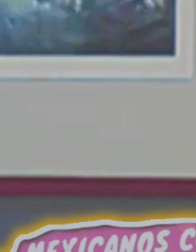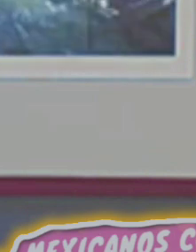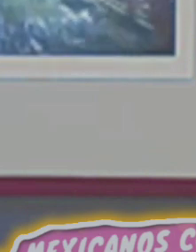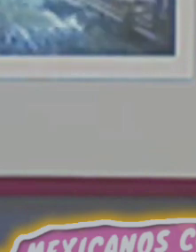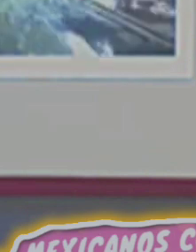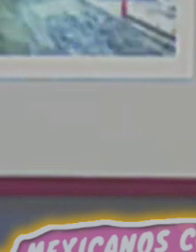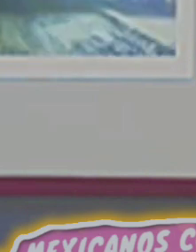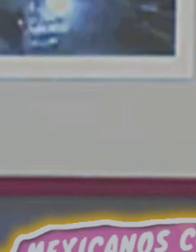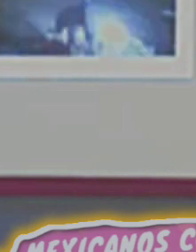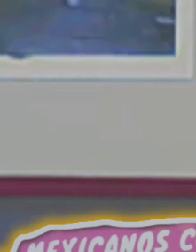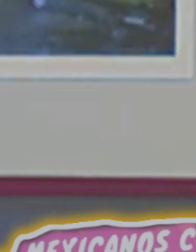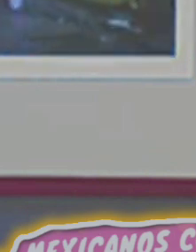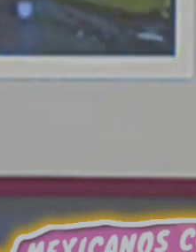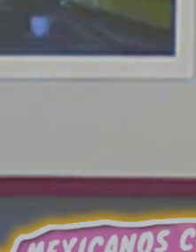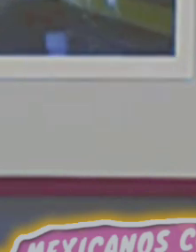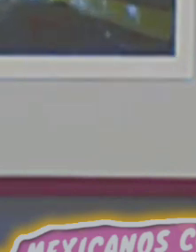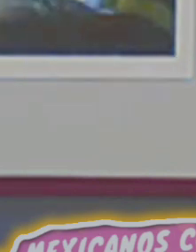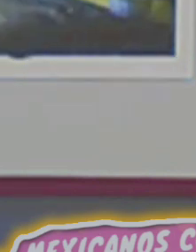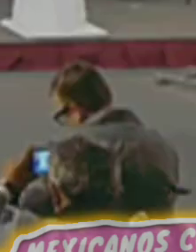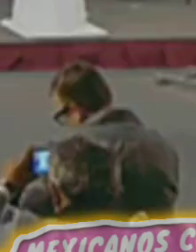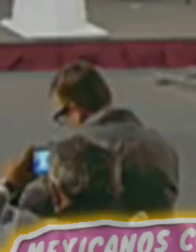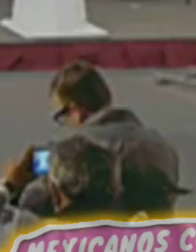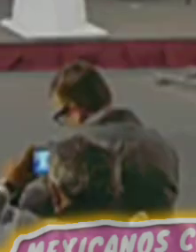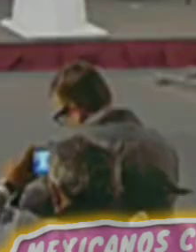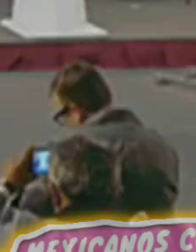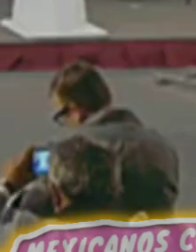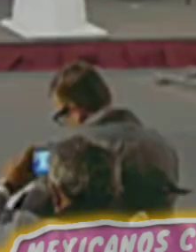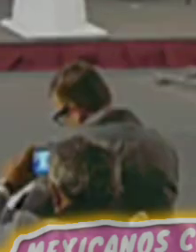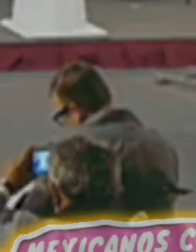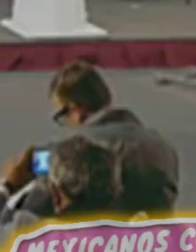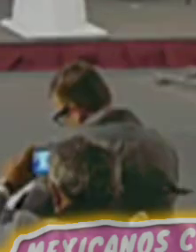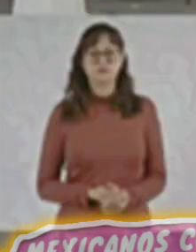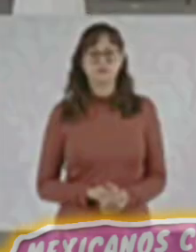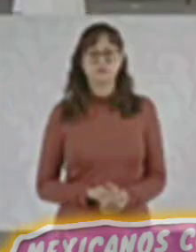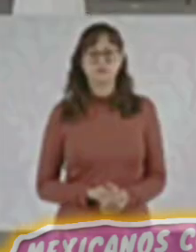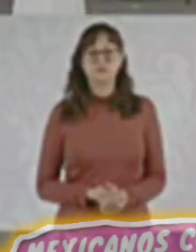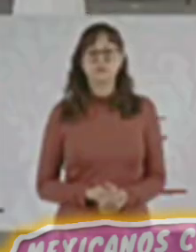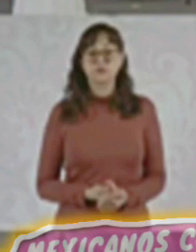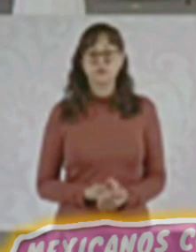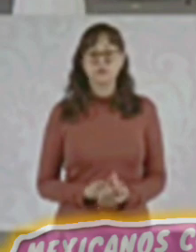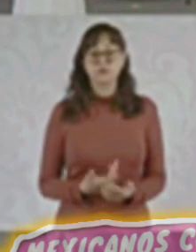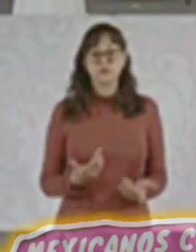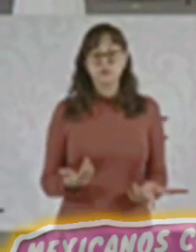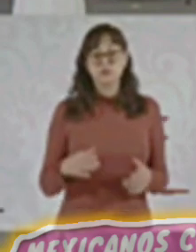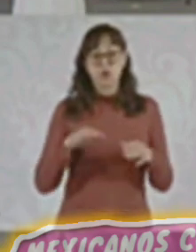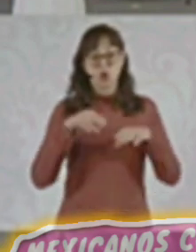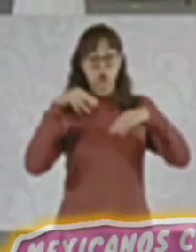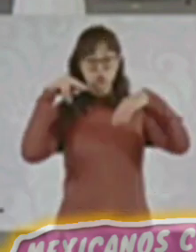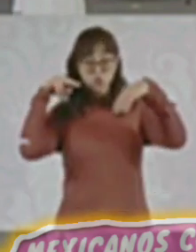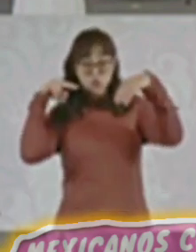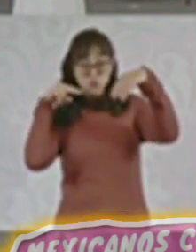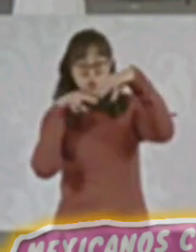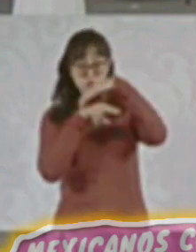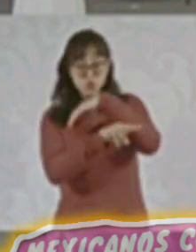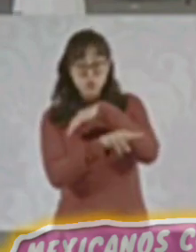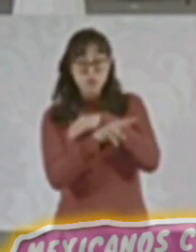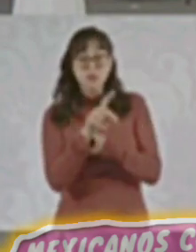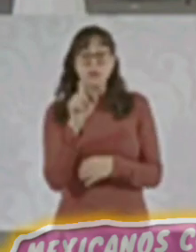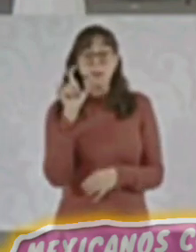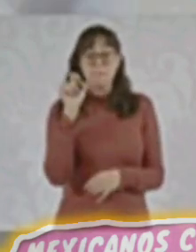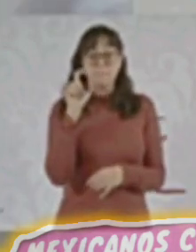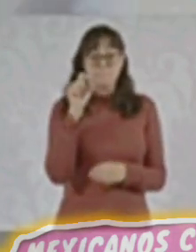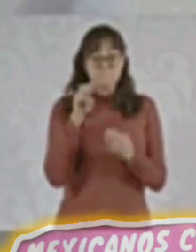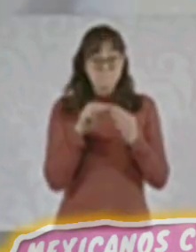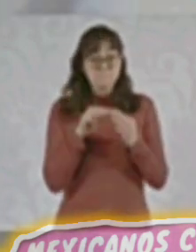entronque. Estos tienen alturas de 20 metros, o sea, son dimensiones